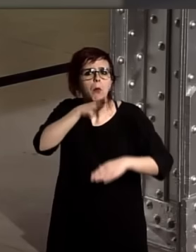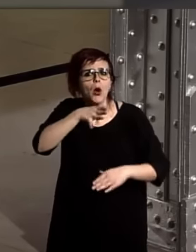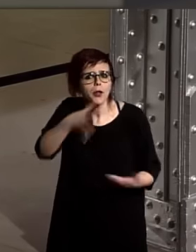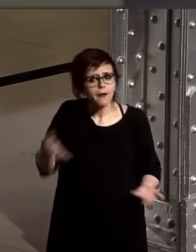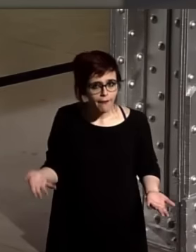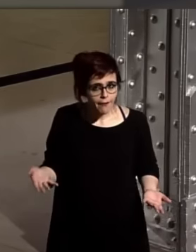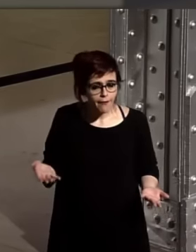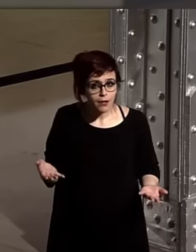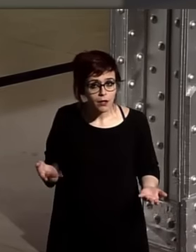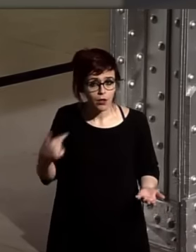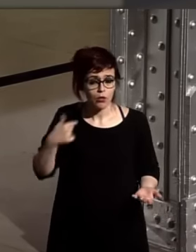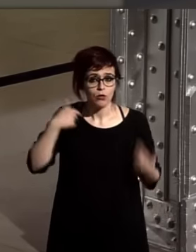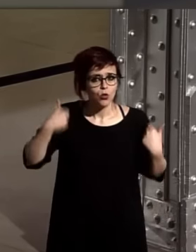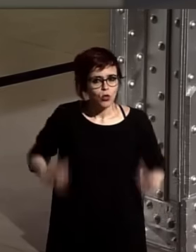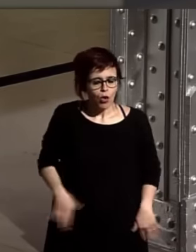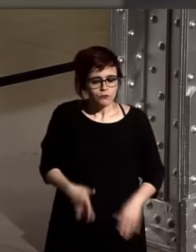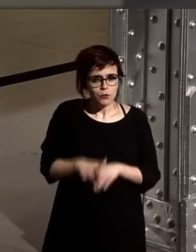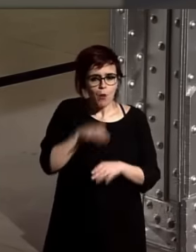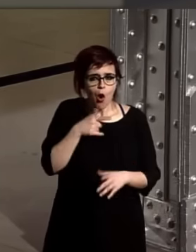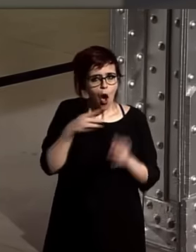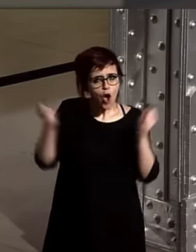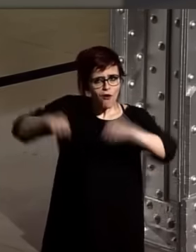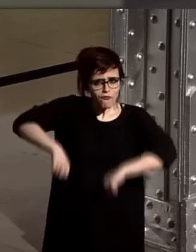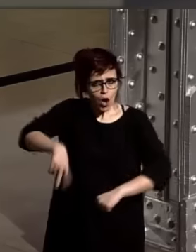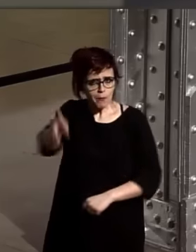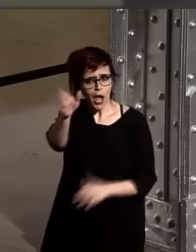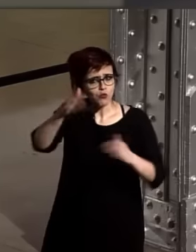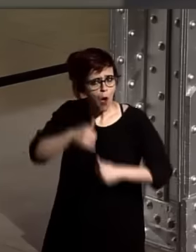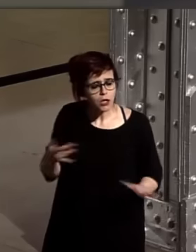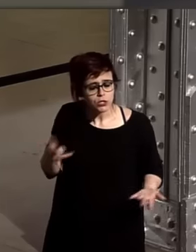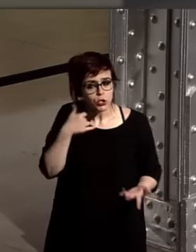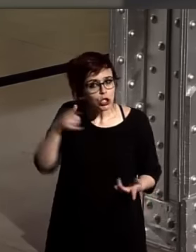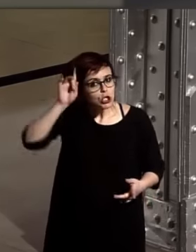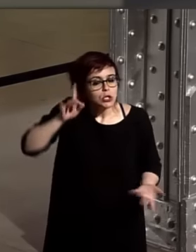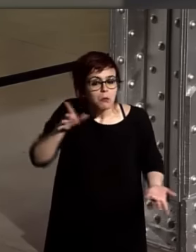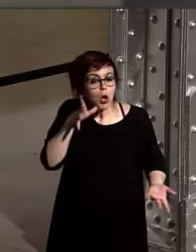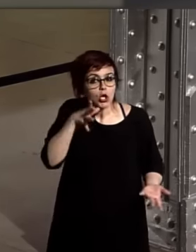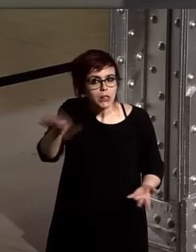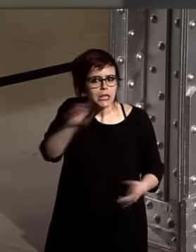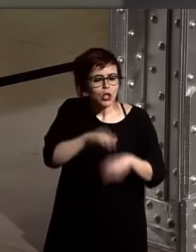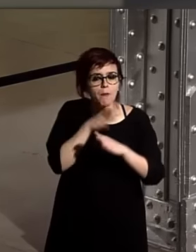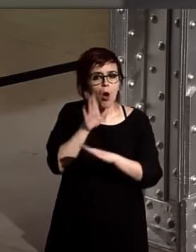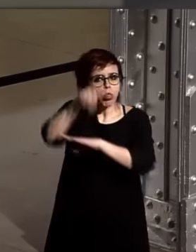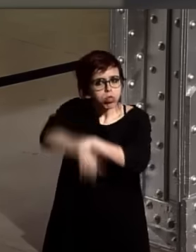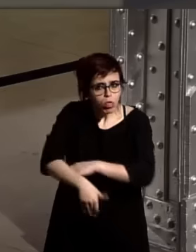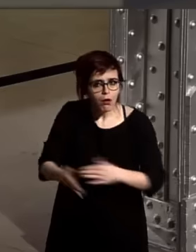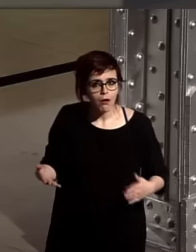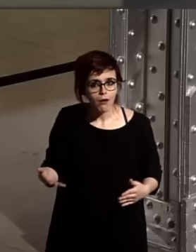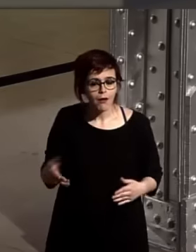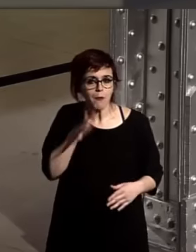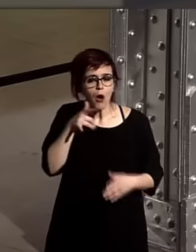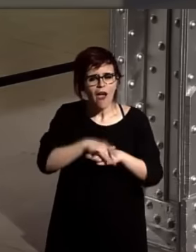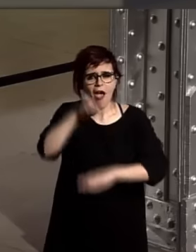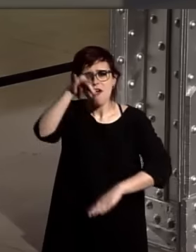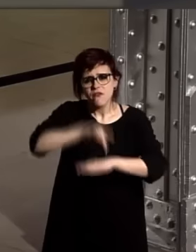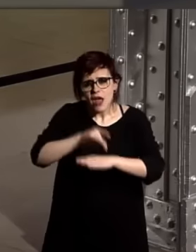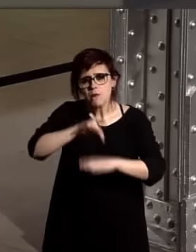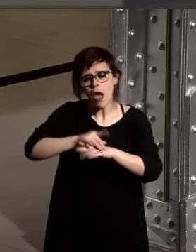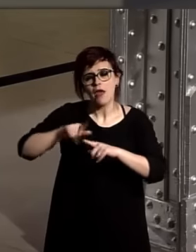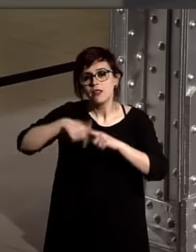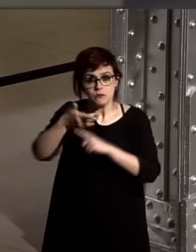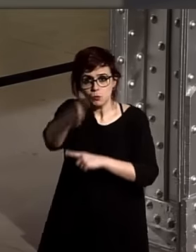muere yo soy inconformista con esto no no sé por qué tenemos que decaer hasta enfermar y